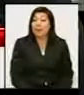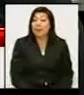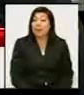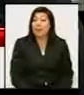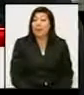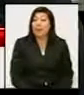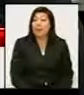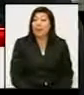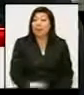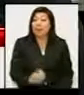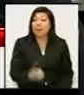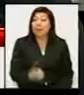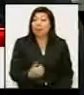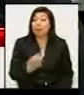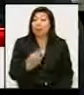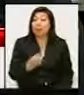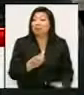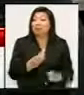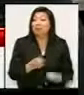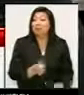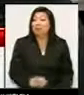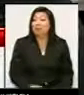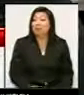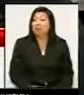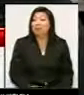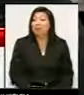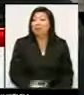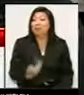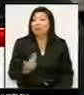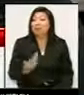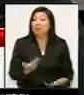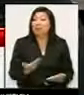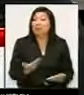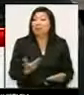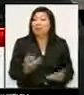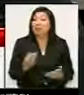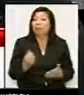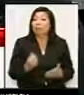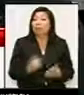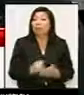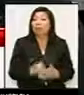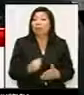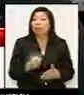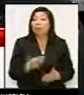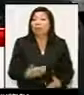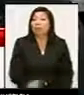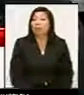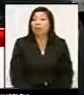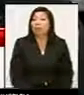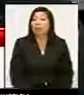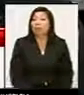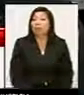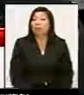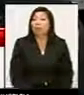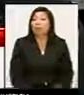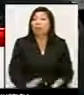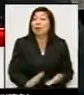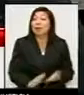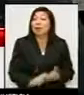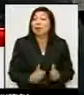Hay puntos ciegos de comunicaciones donde generan este tipo de accidentes. Hay intervención de